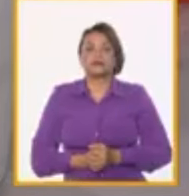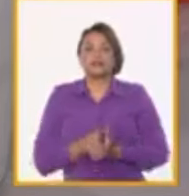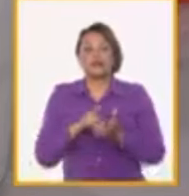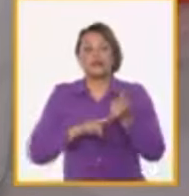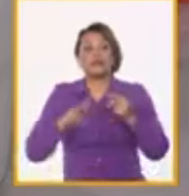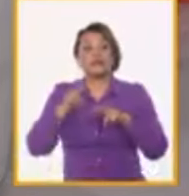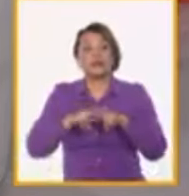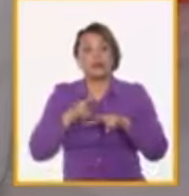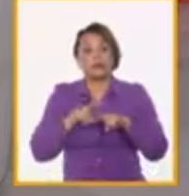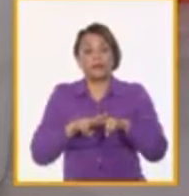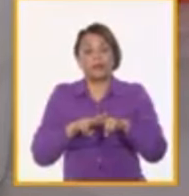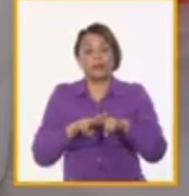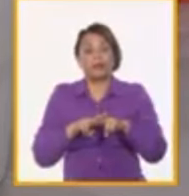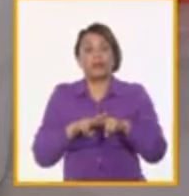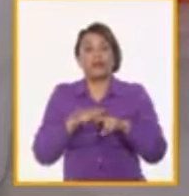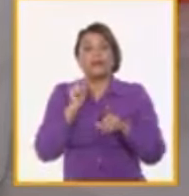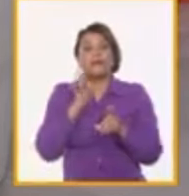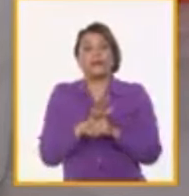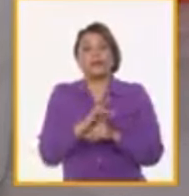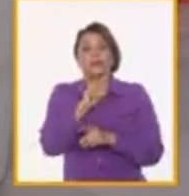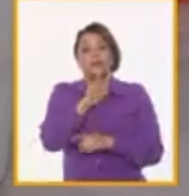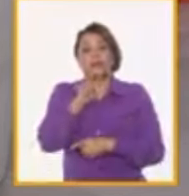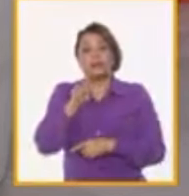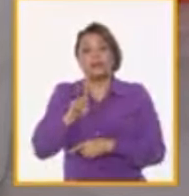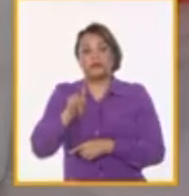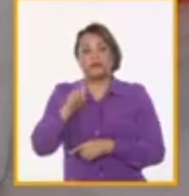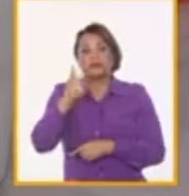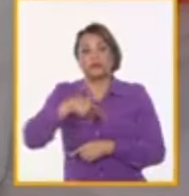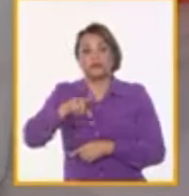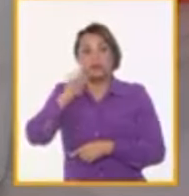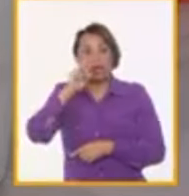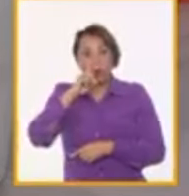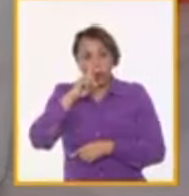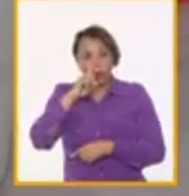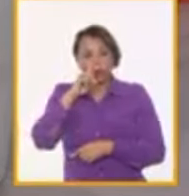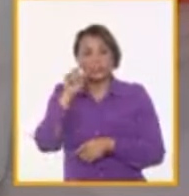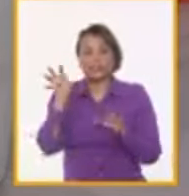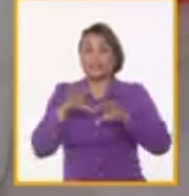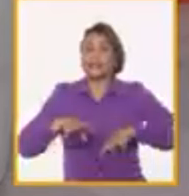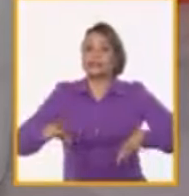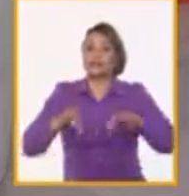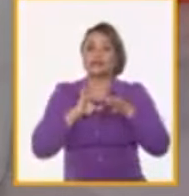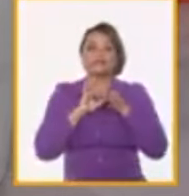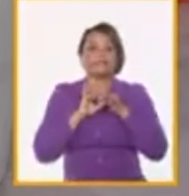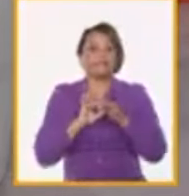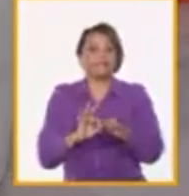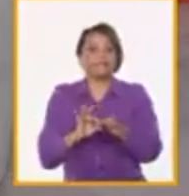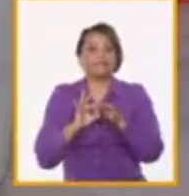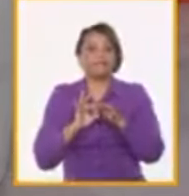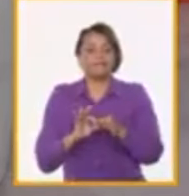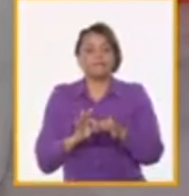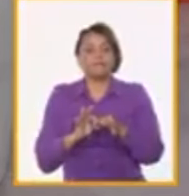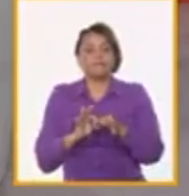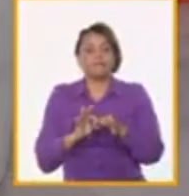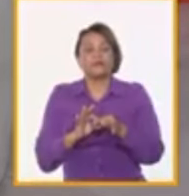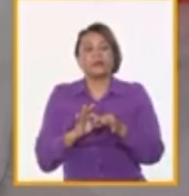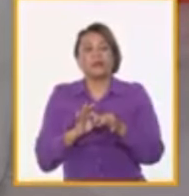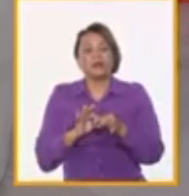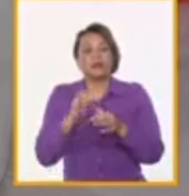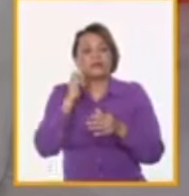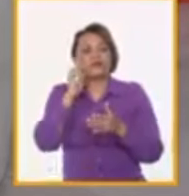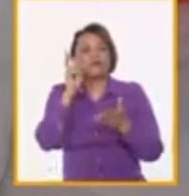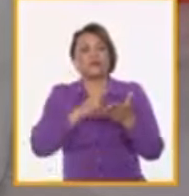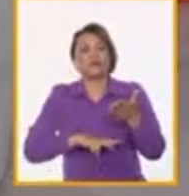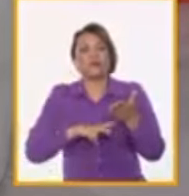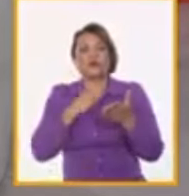La Habana, a partir del 21 de julio tuvimos una situación muy compleja donde nos salieron un grupo de